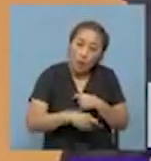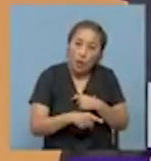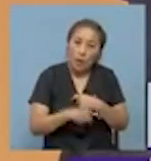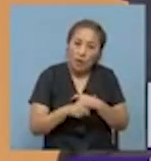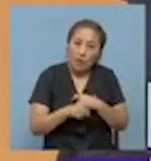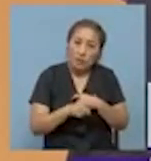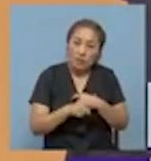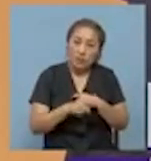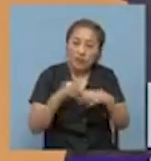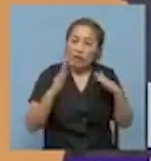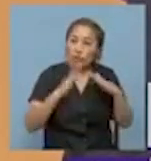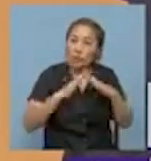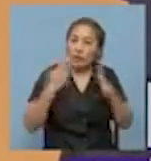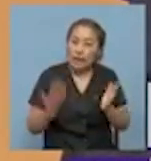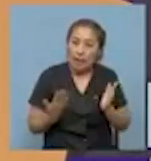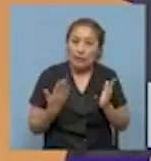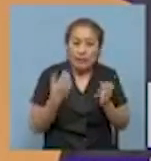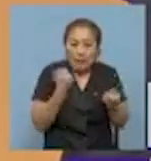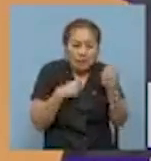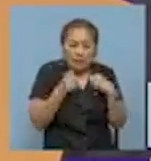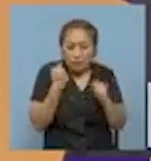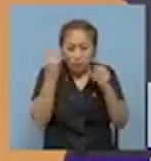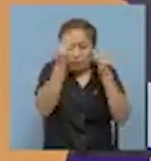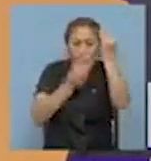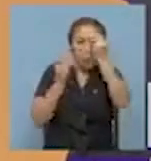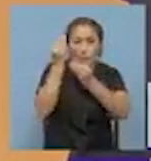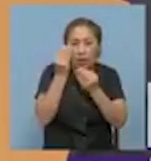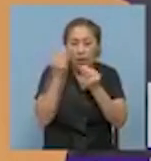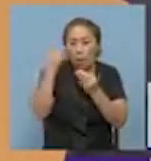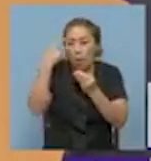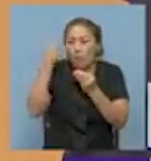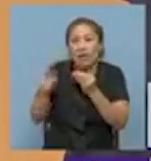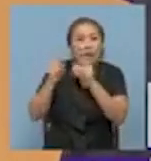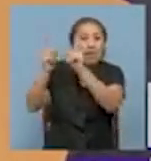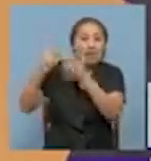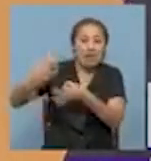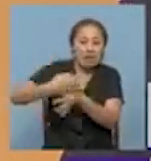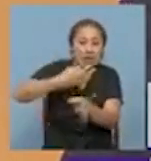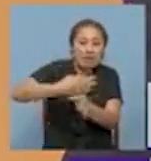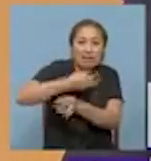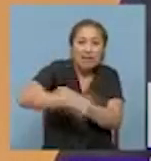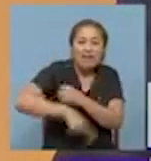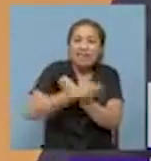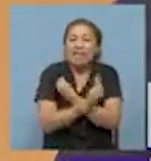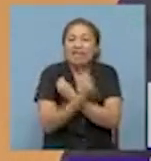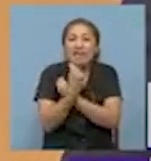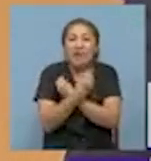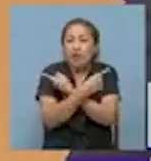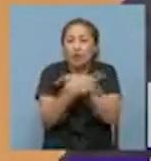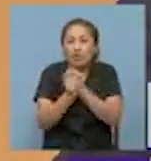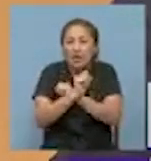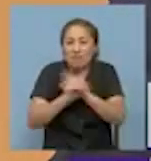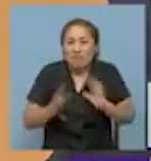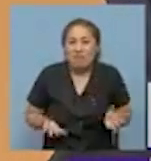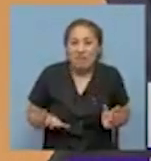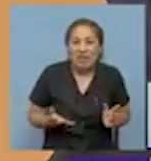a su casa alterado angustiado porque lo enseñaban a masturbarse no se les puede enseñar eso porque el